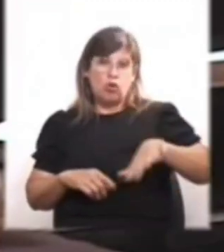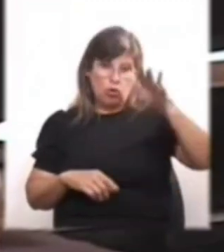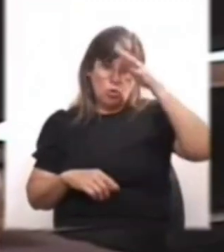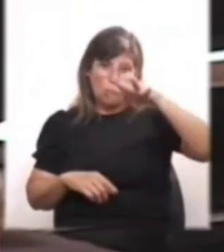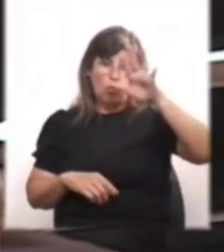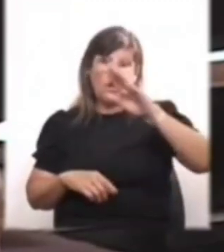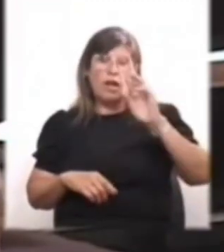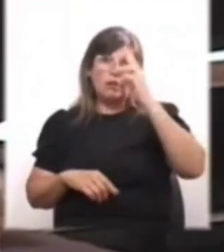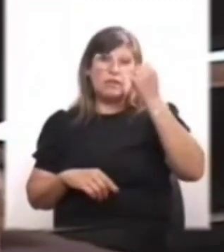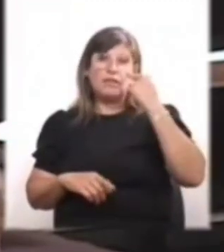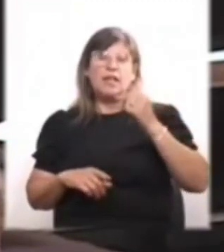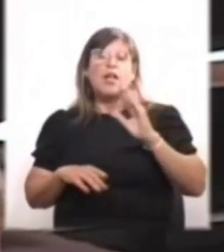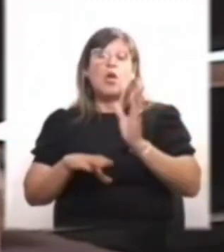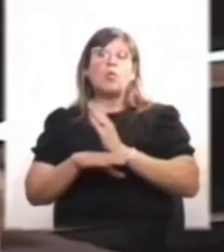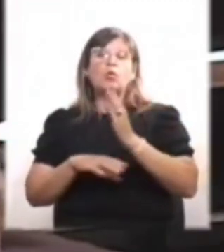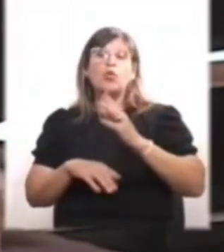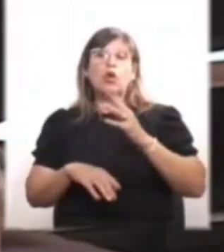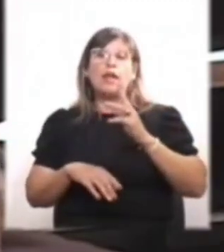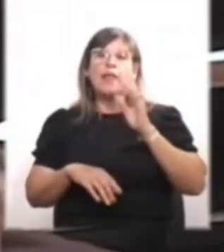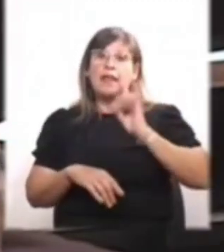Asociación Nacional de Productores de Leche